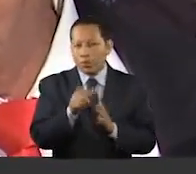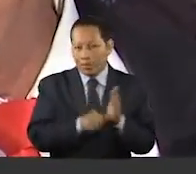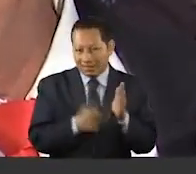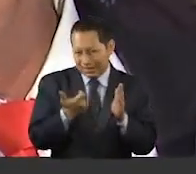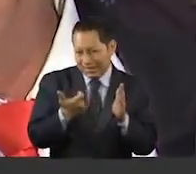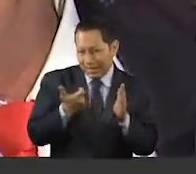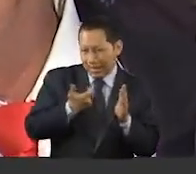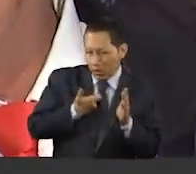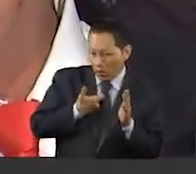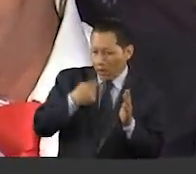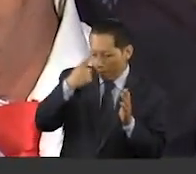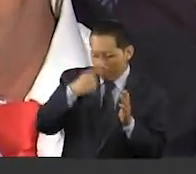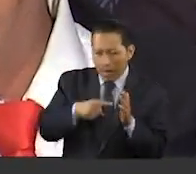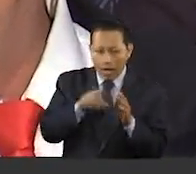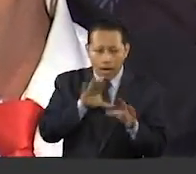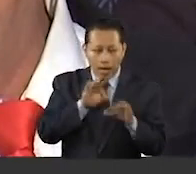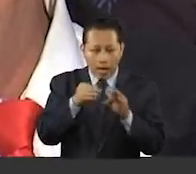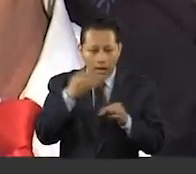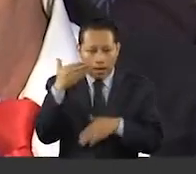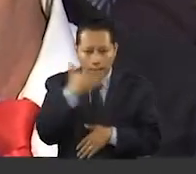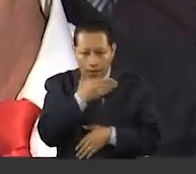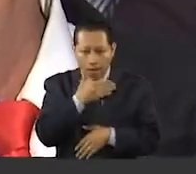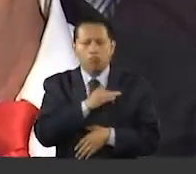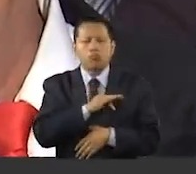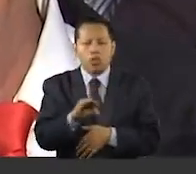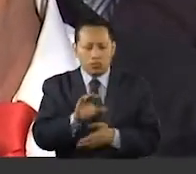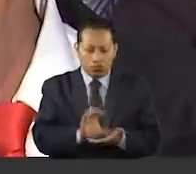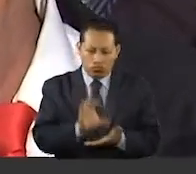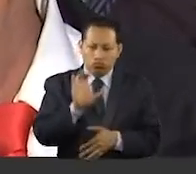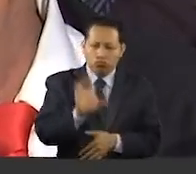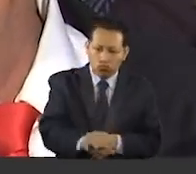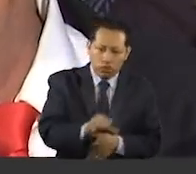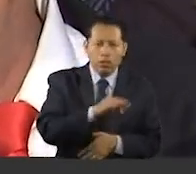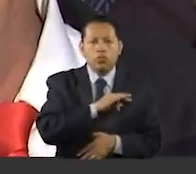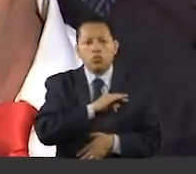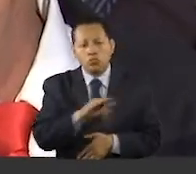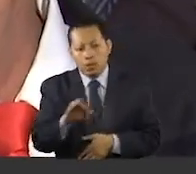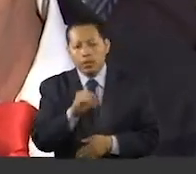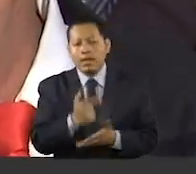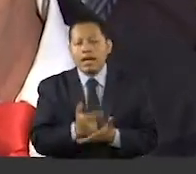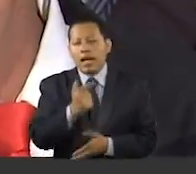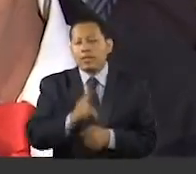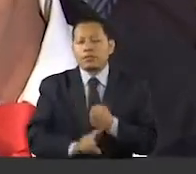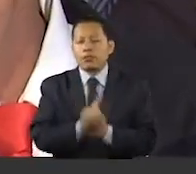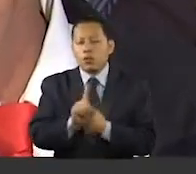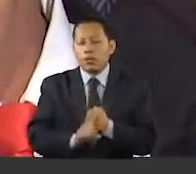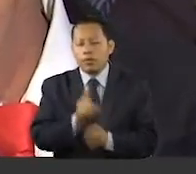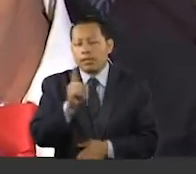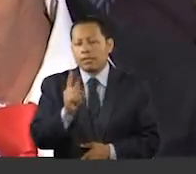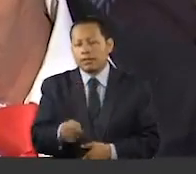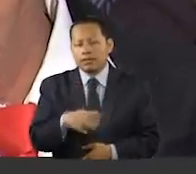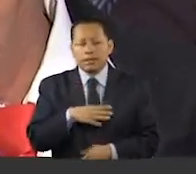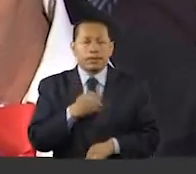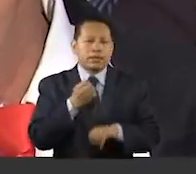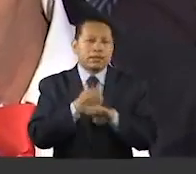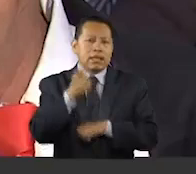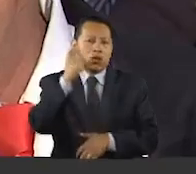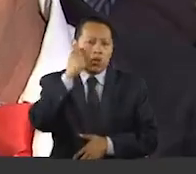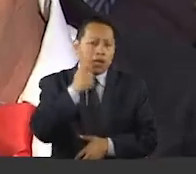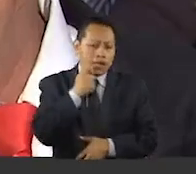dieta para coadyuvar a paliar los graves problemas que está teniendo el Estado de